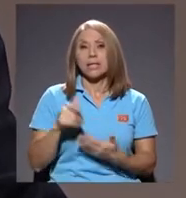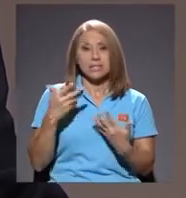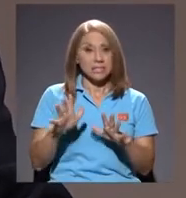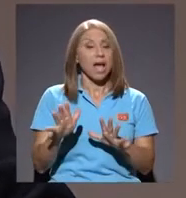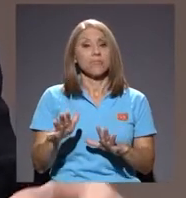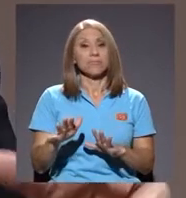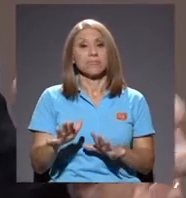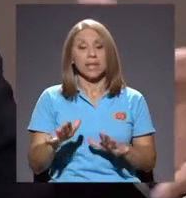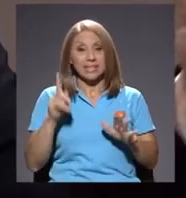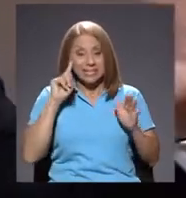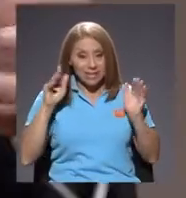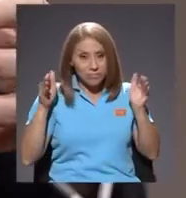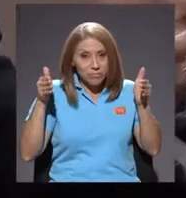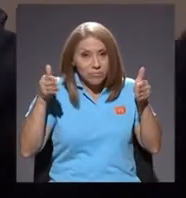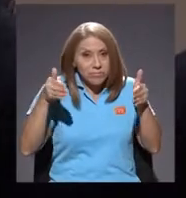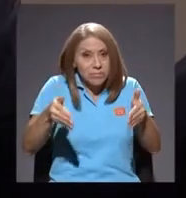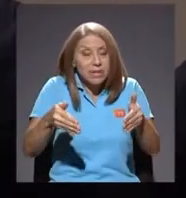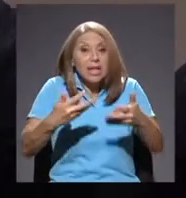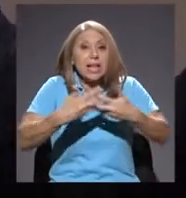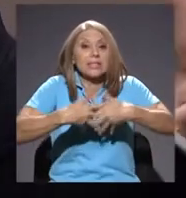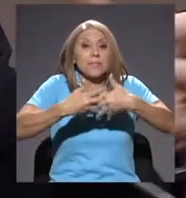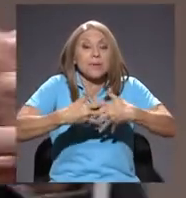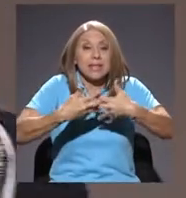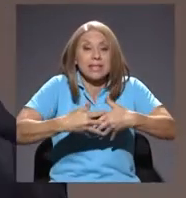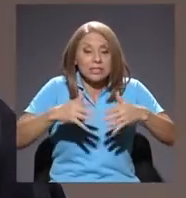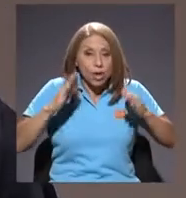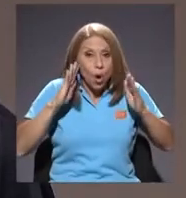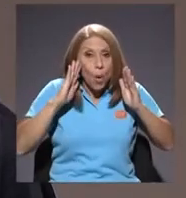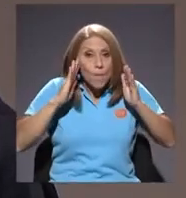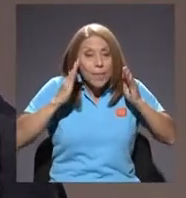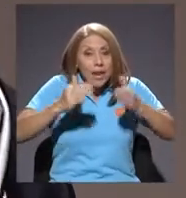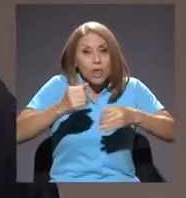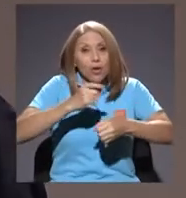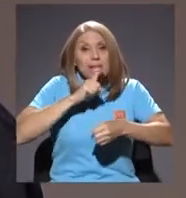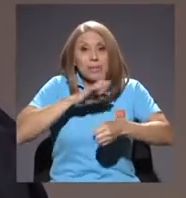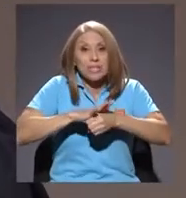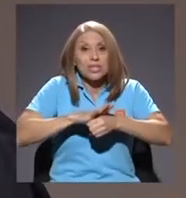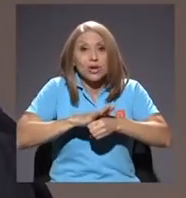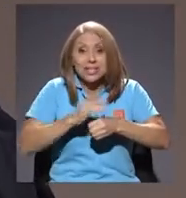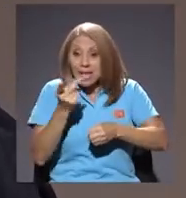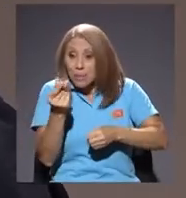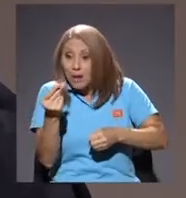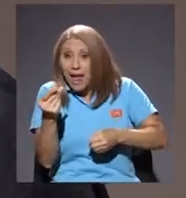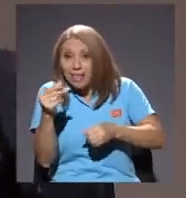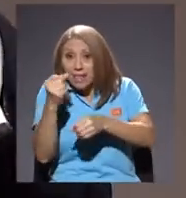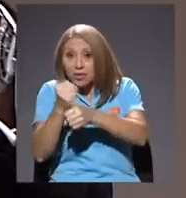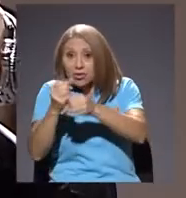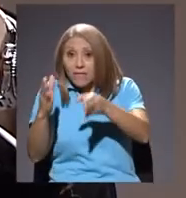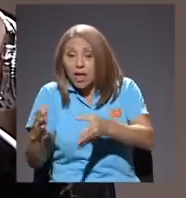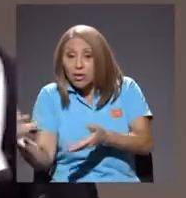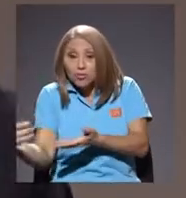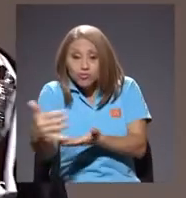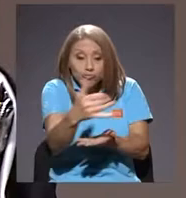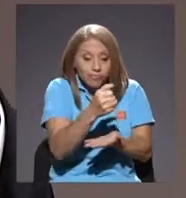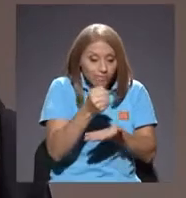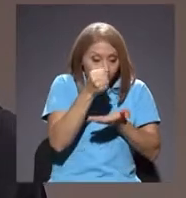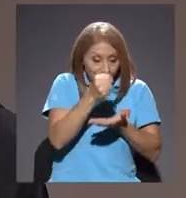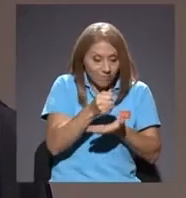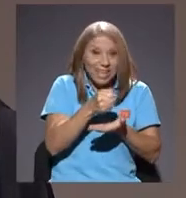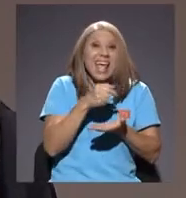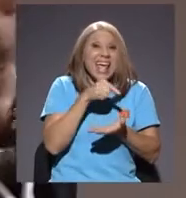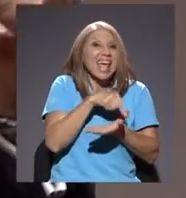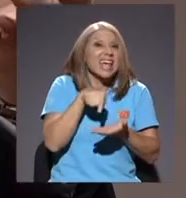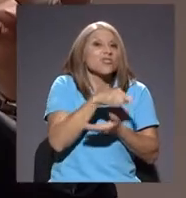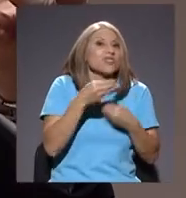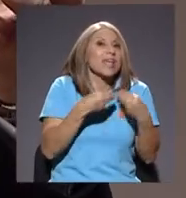las operadoras de pensiones cogen la plata que reciben de los trabajadores y lo invierte en invierte en para ganar intereses para mantener el valor si no hacen eso